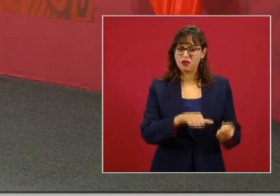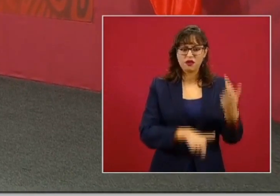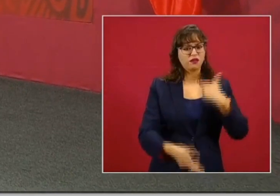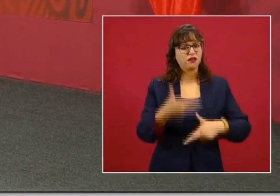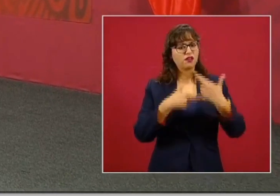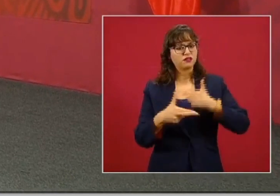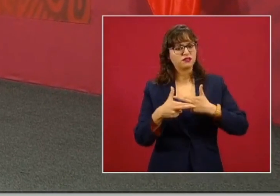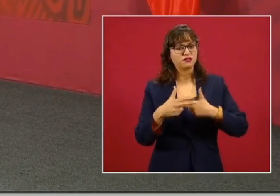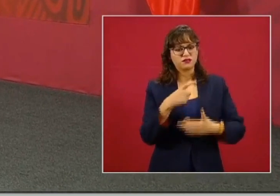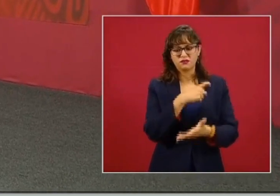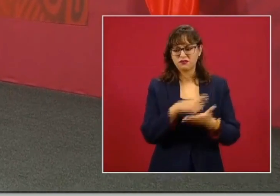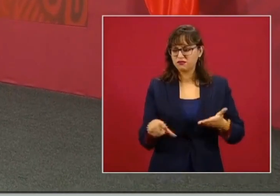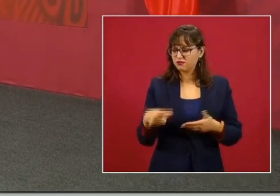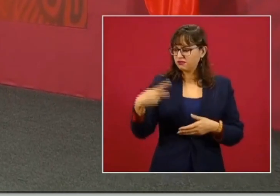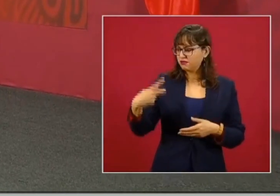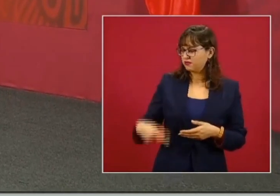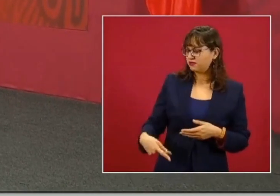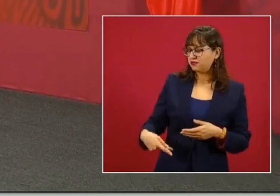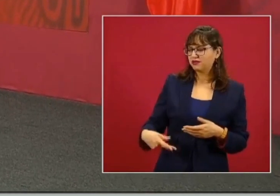la cierra.